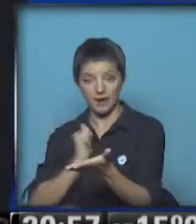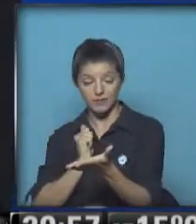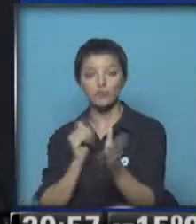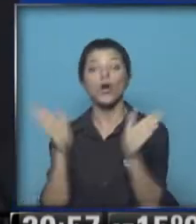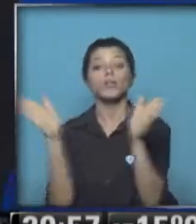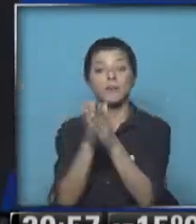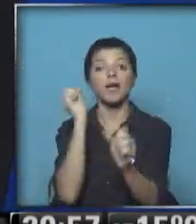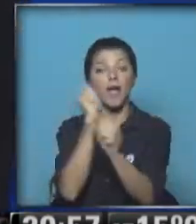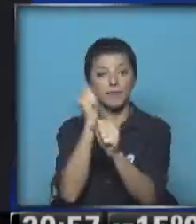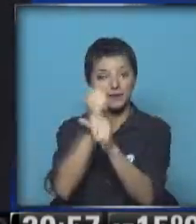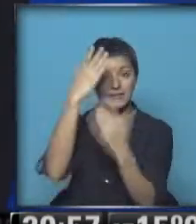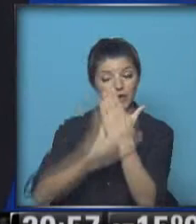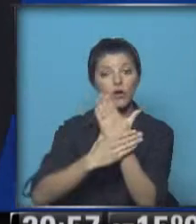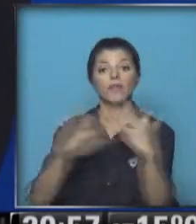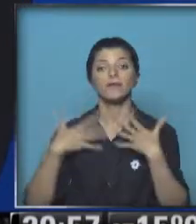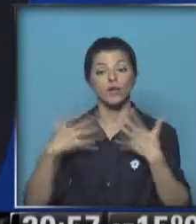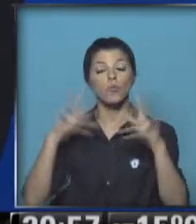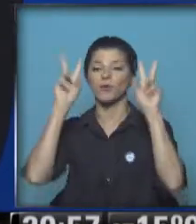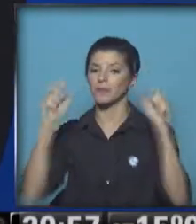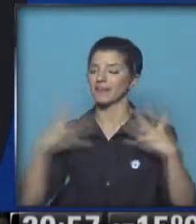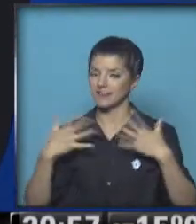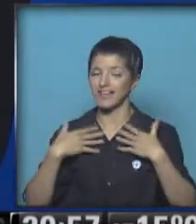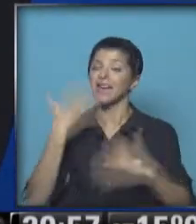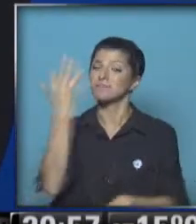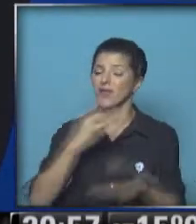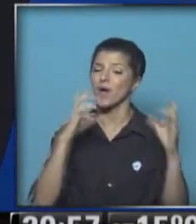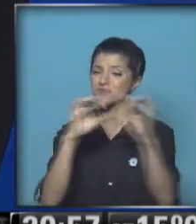salud por el tema sanitario es realmente una crisis muy muy grave en grecia